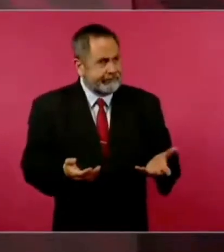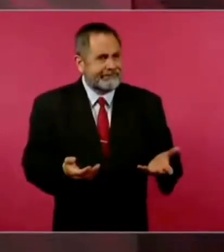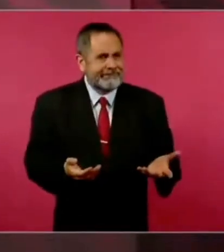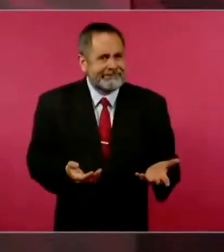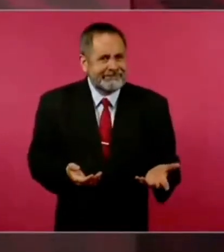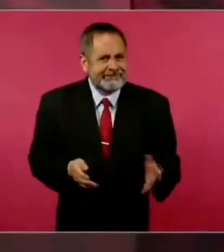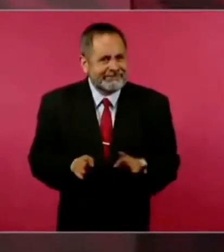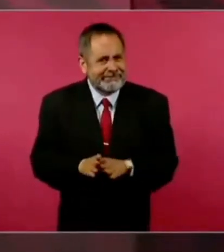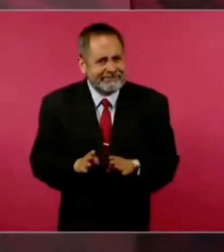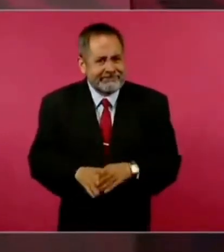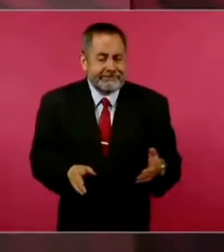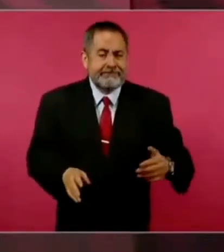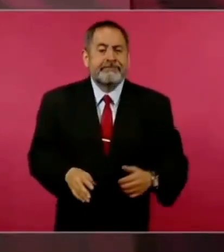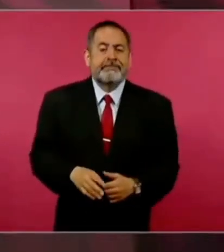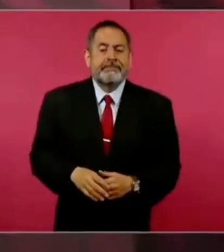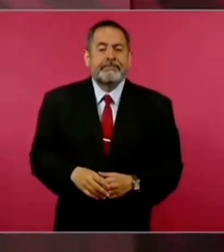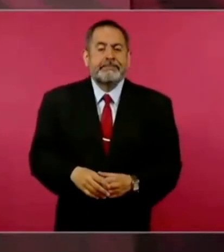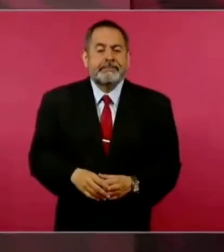Y llega